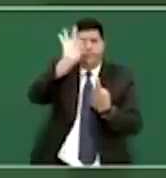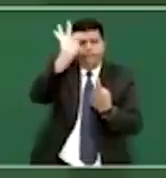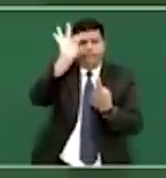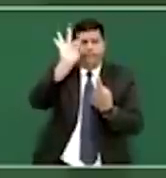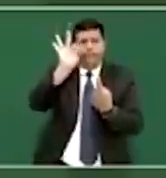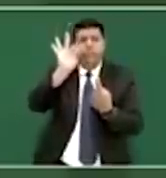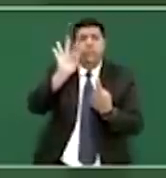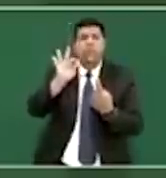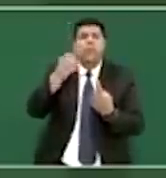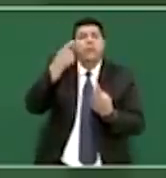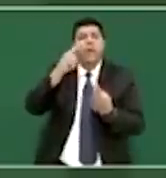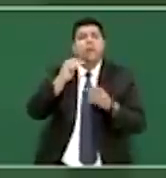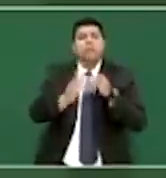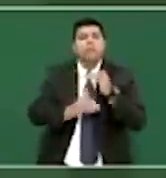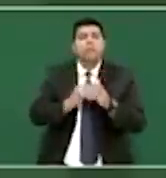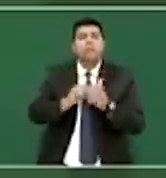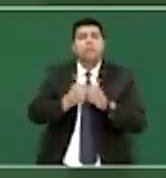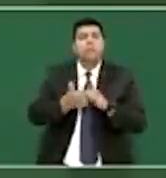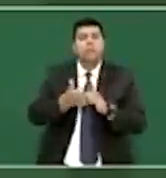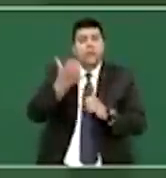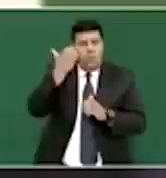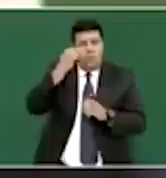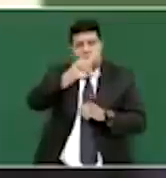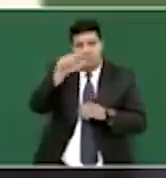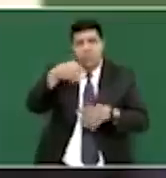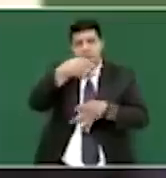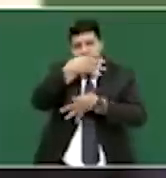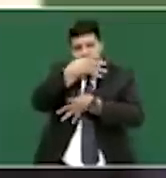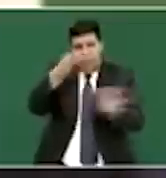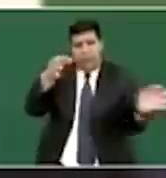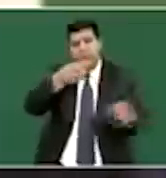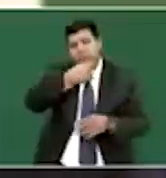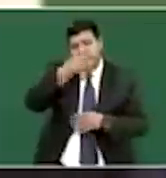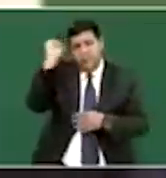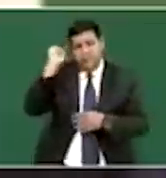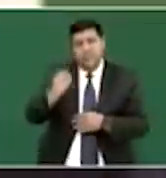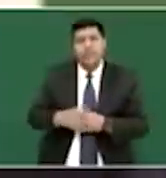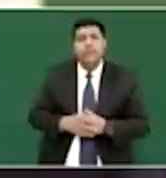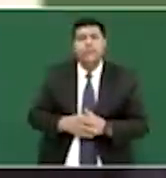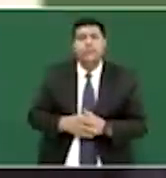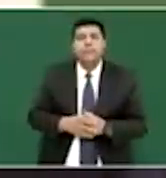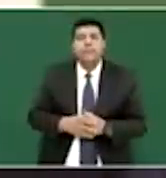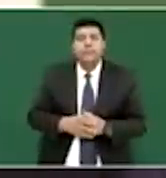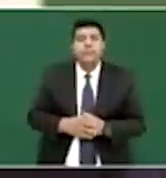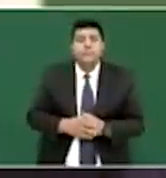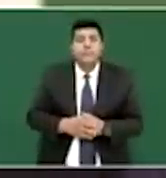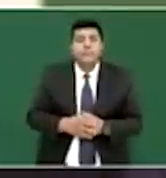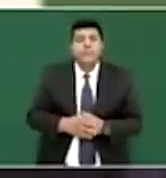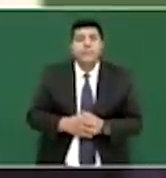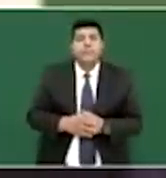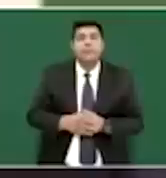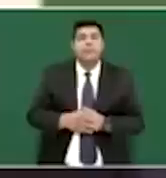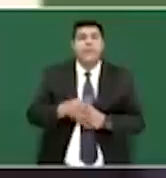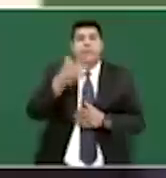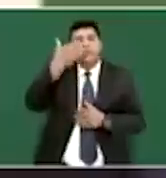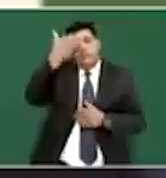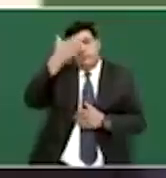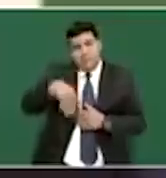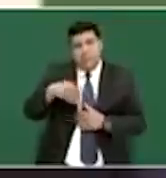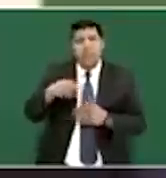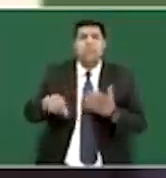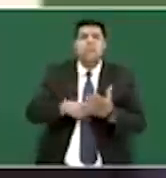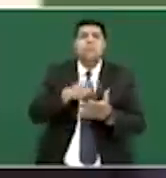dar a conocer ya los mandos de la Guardia Nacional.